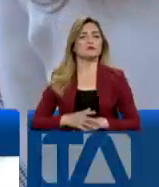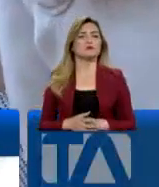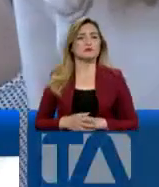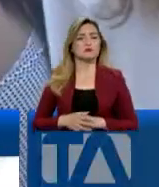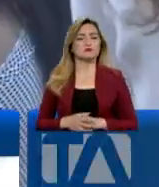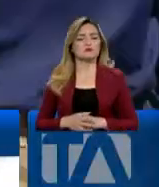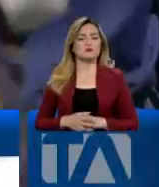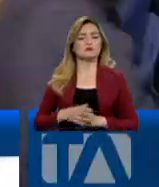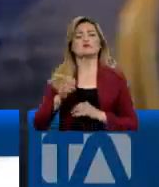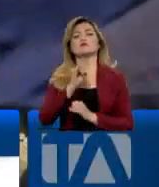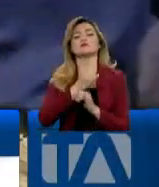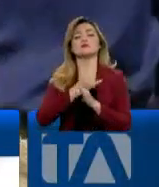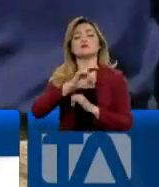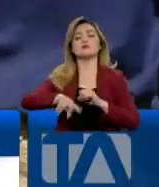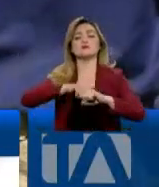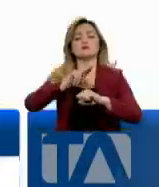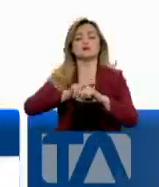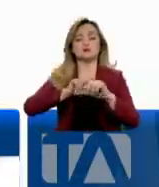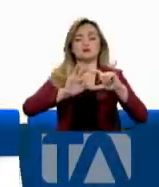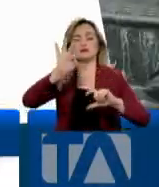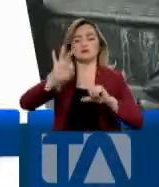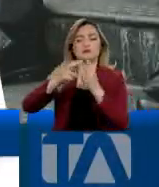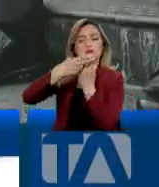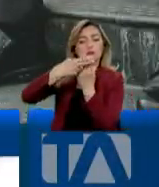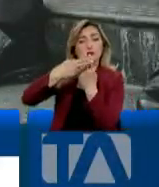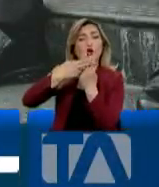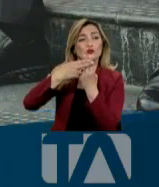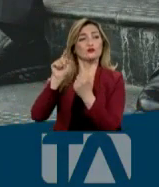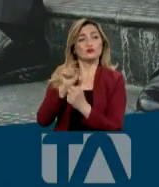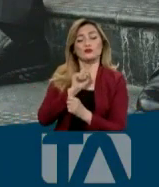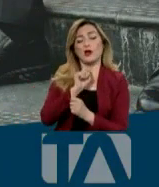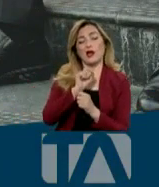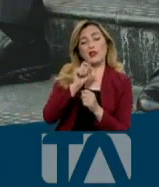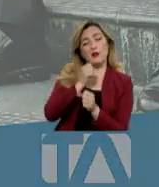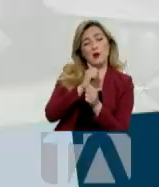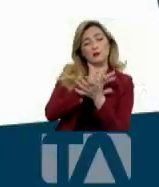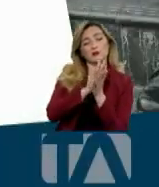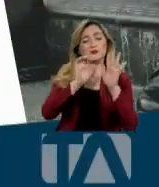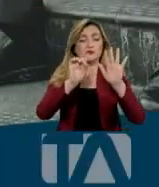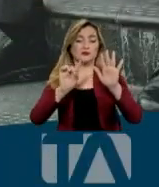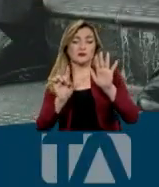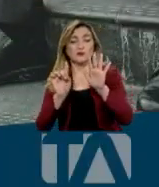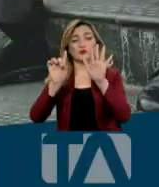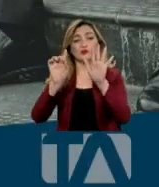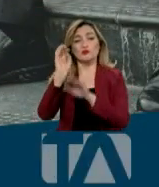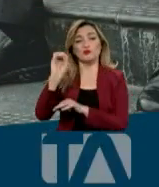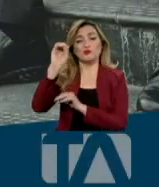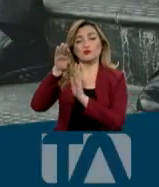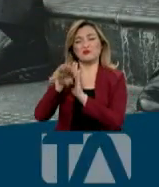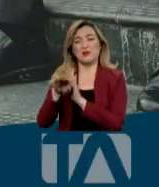realizada por el INEC, en septiembre de este año el desempleo se ubicó en 6,6%, cifra mucho menor